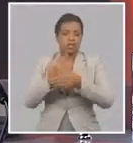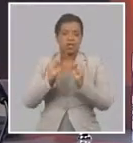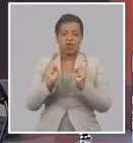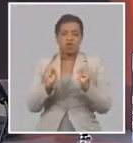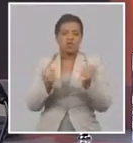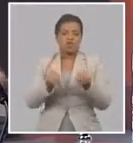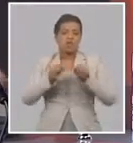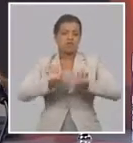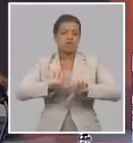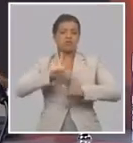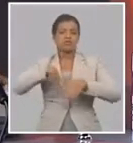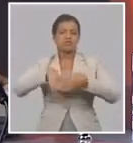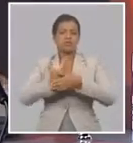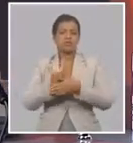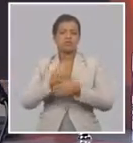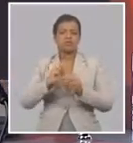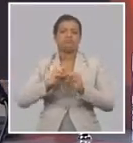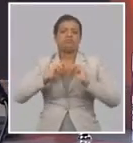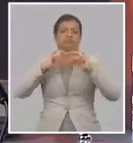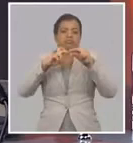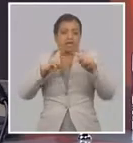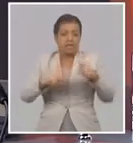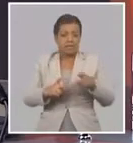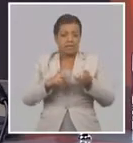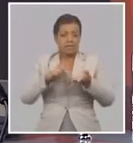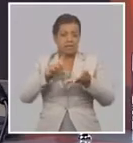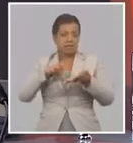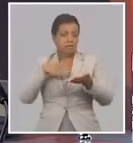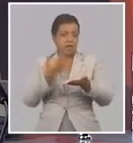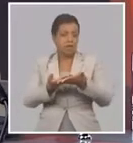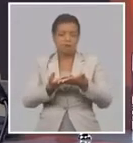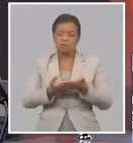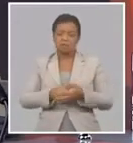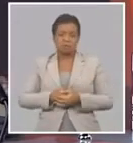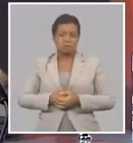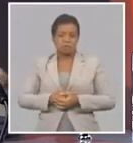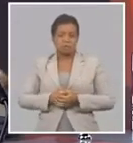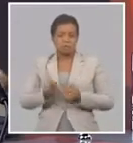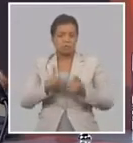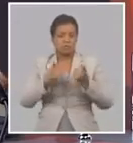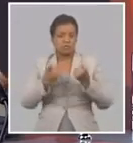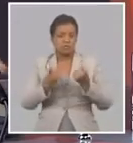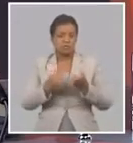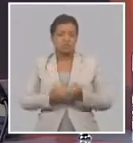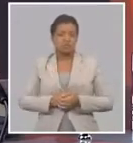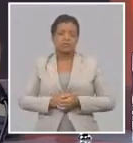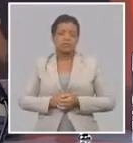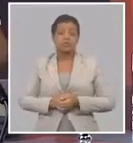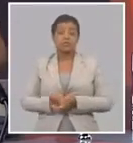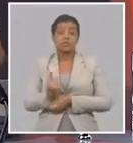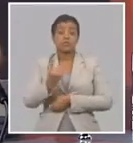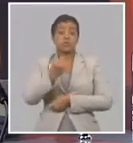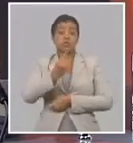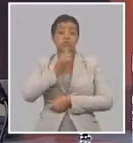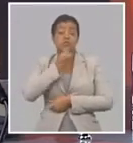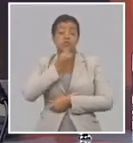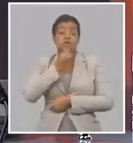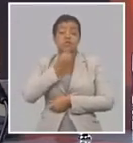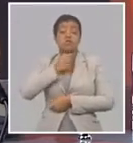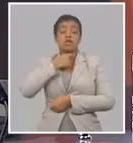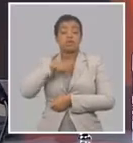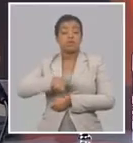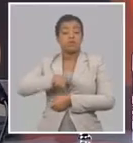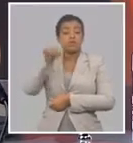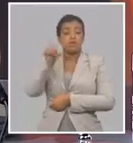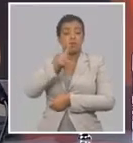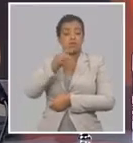obliga a esperar al quinto día para tener esta muestra me refiero ahora pero que va a la comunidad si no sólo lo único que puede impedir que una persona no salga